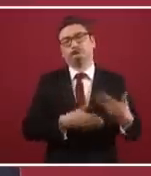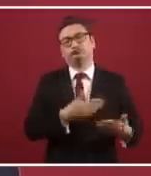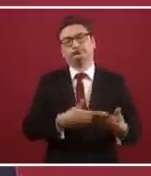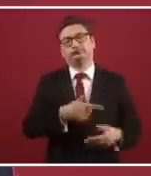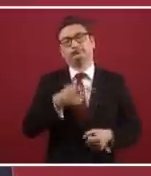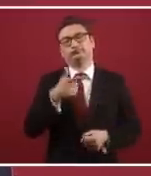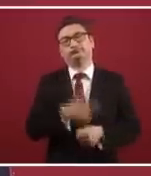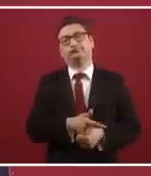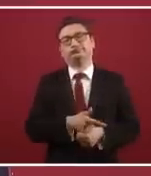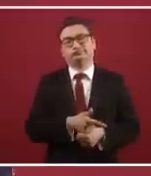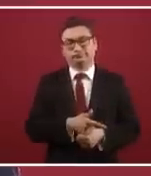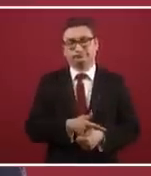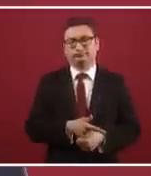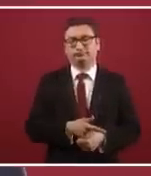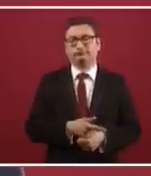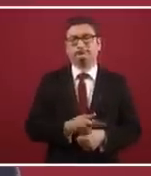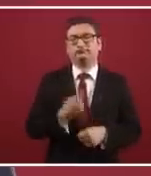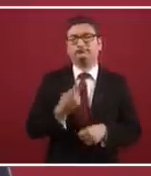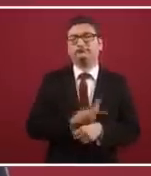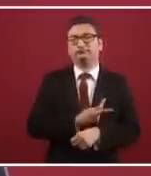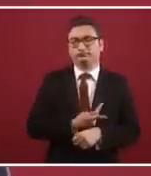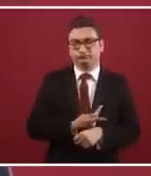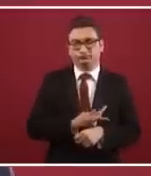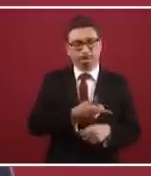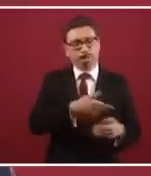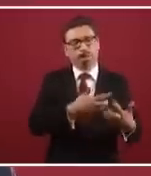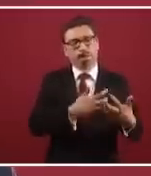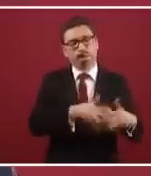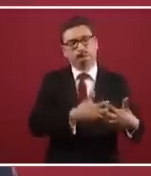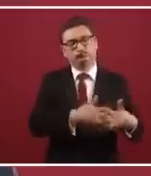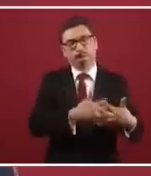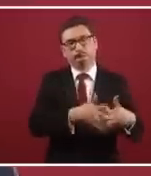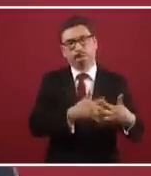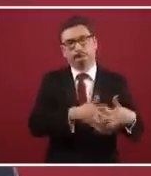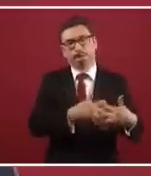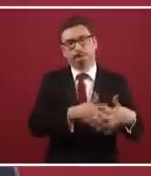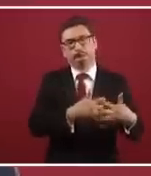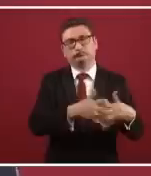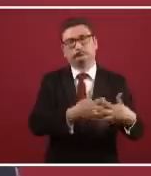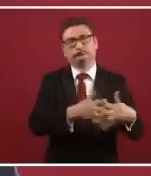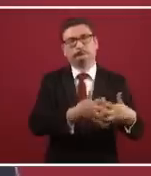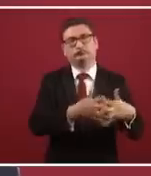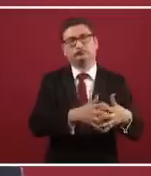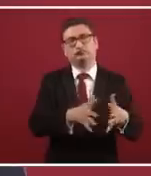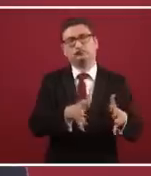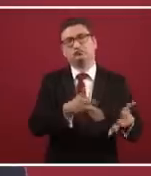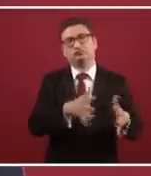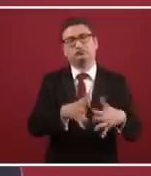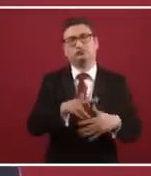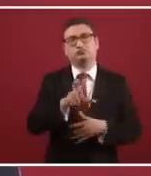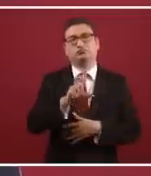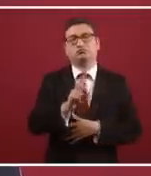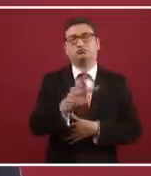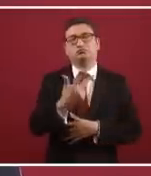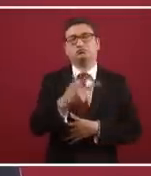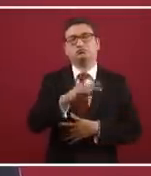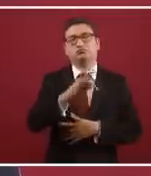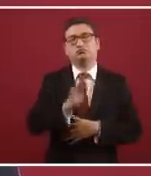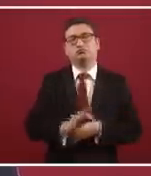encontramos que estaban produciendo las refinerías en promedio